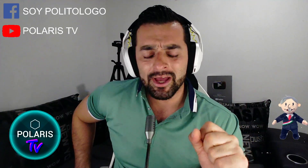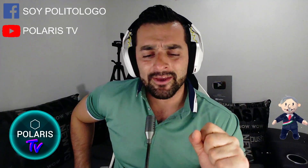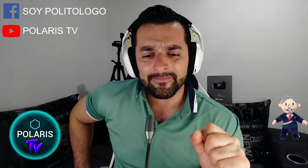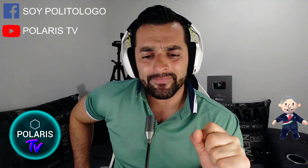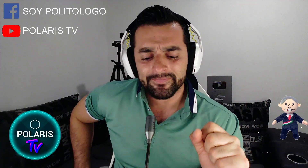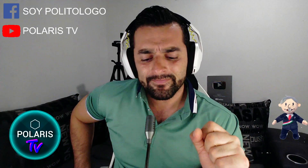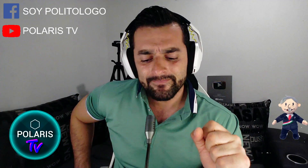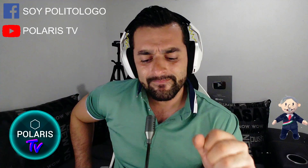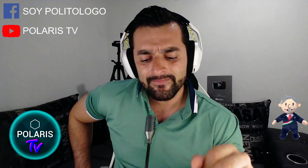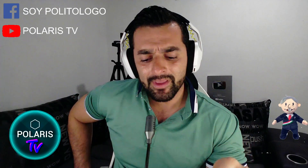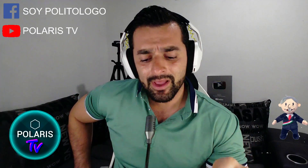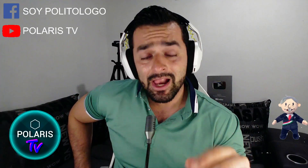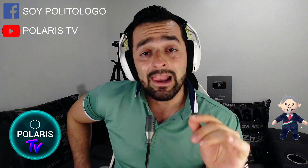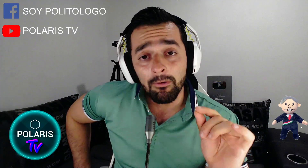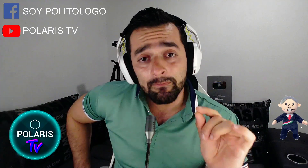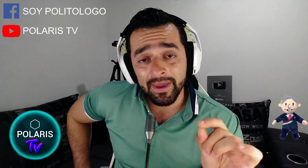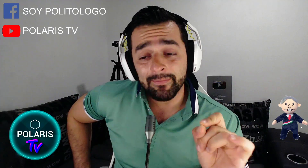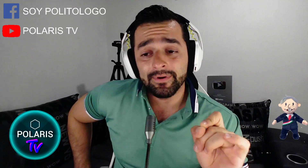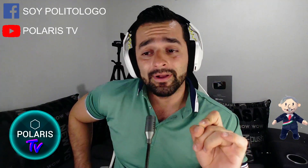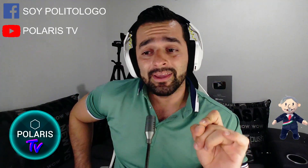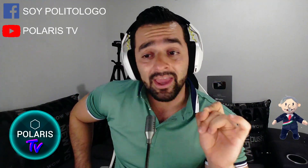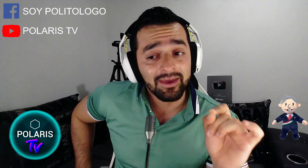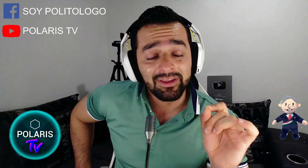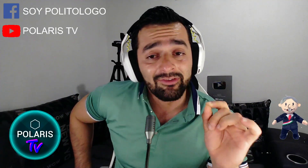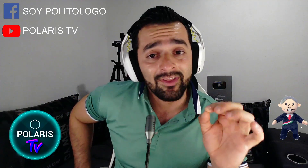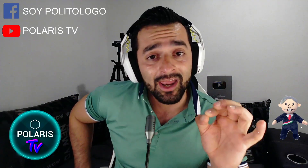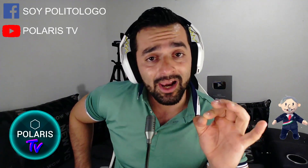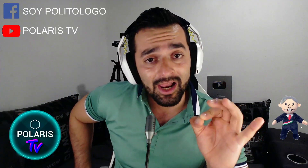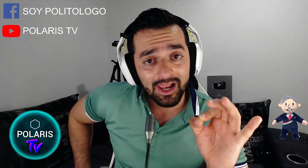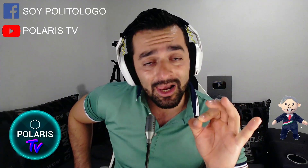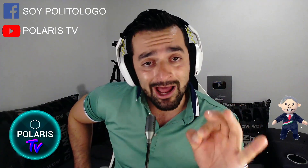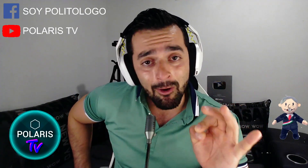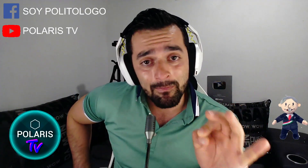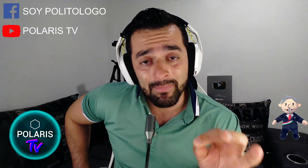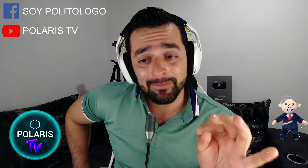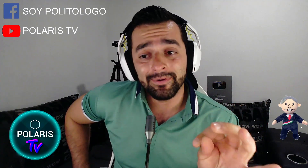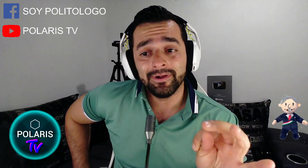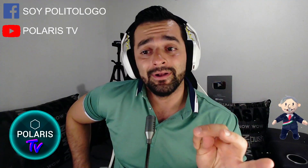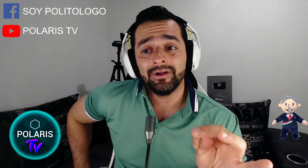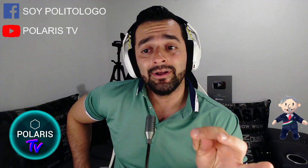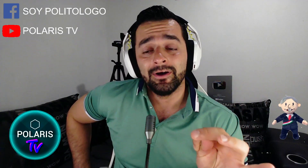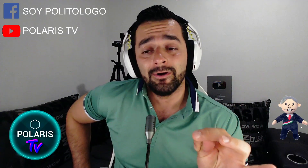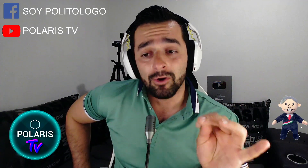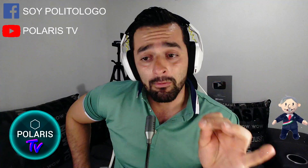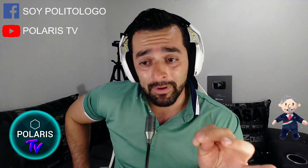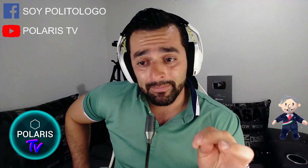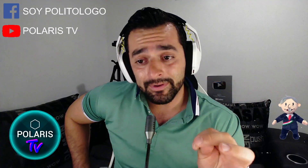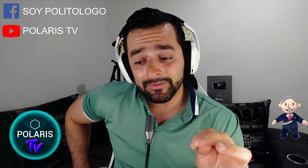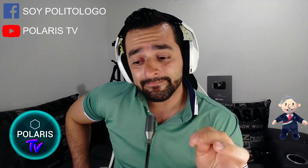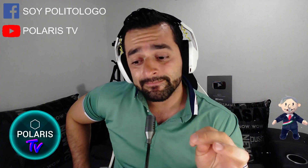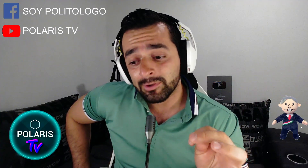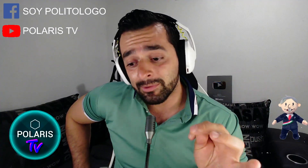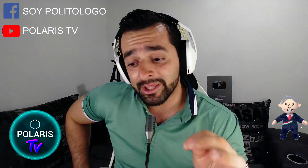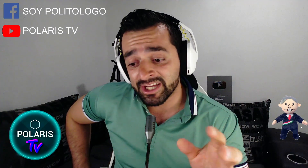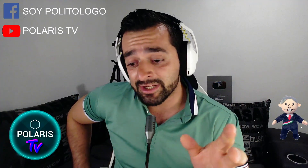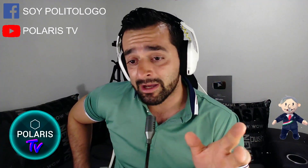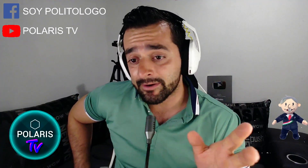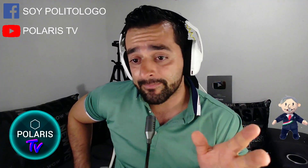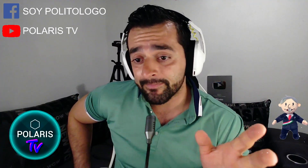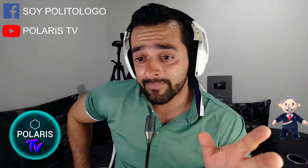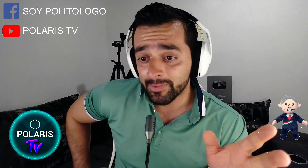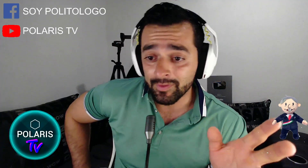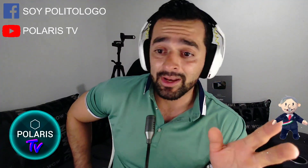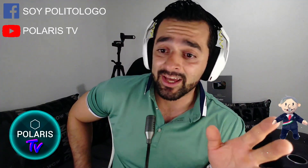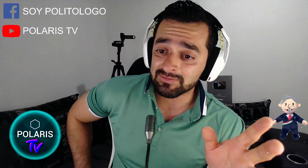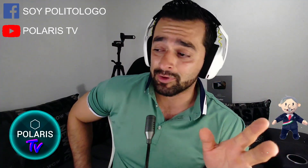temitas por ahí la OPEP hay que mencionar a OPEP que